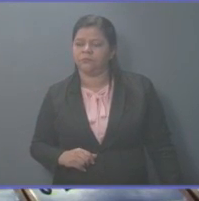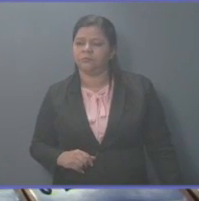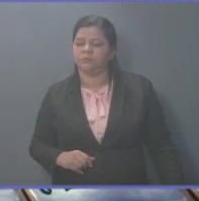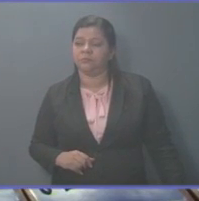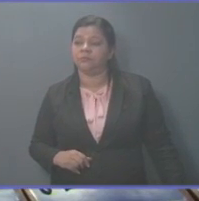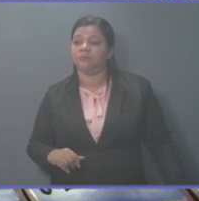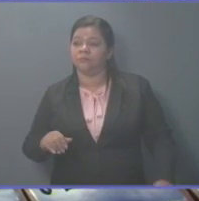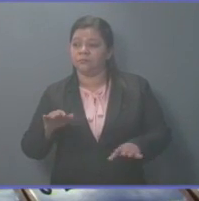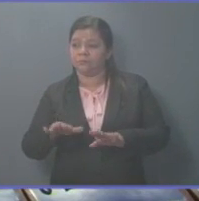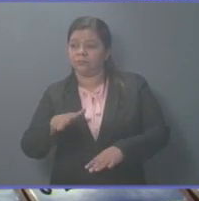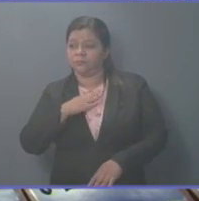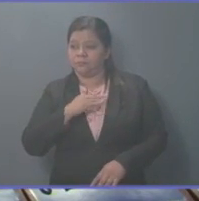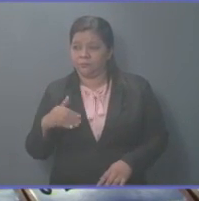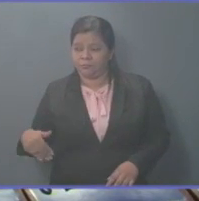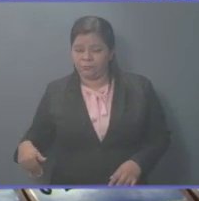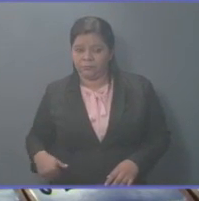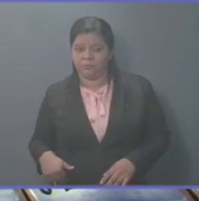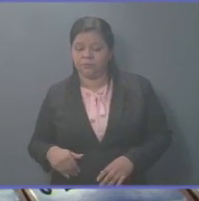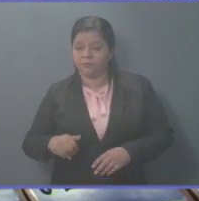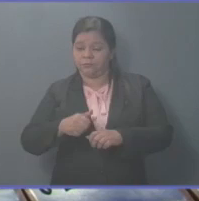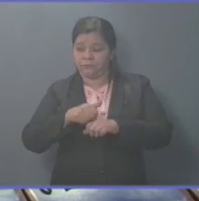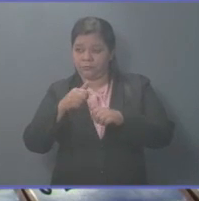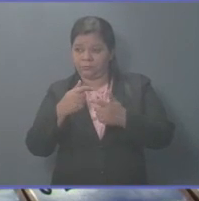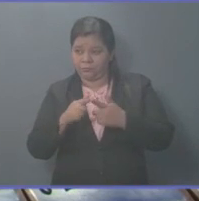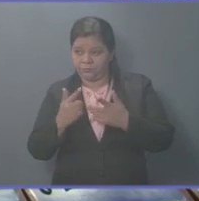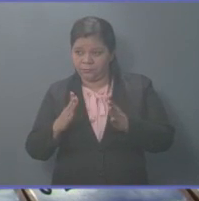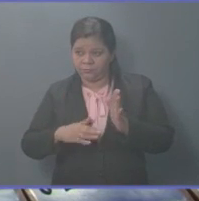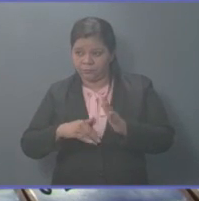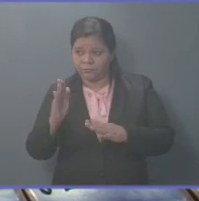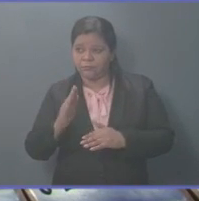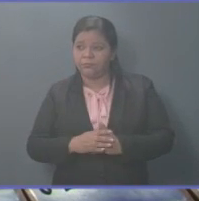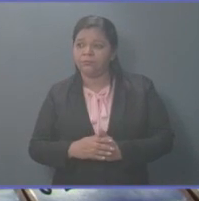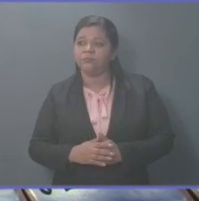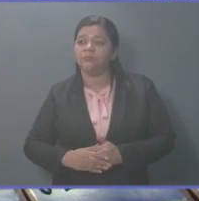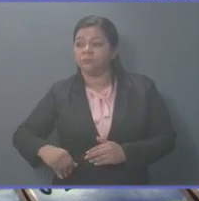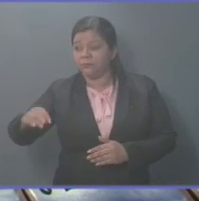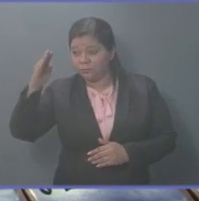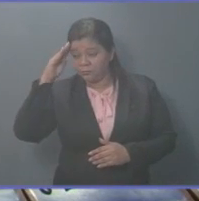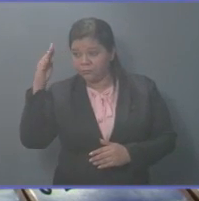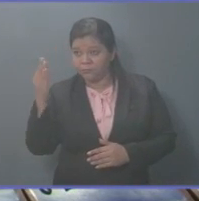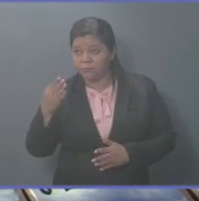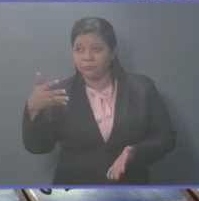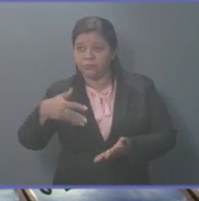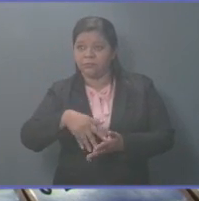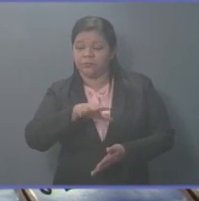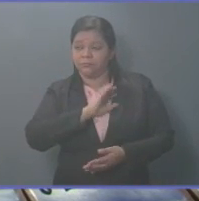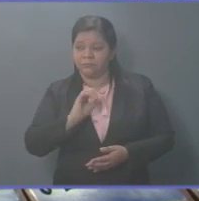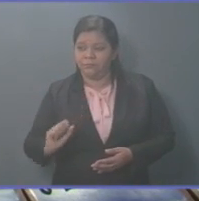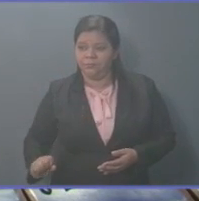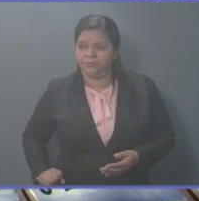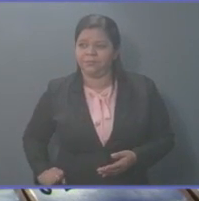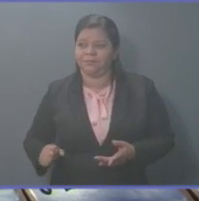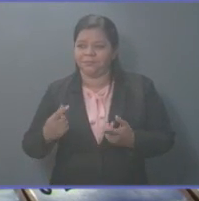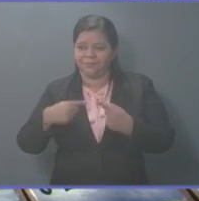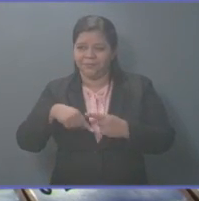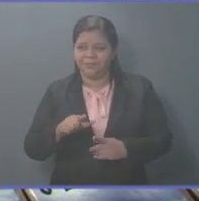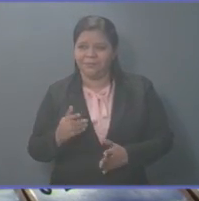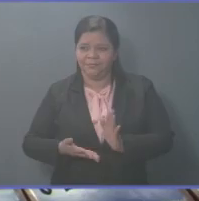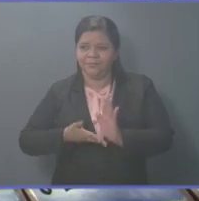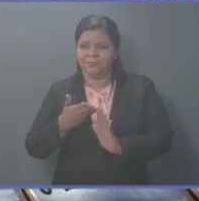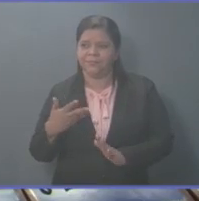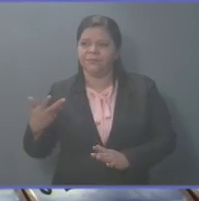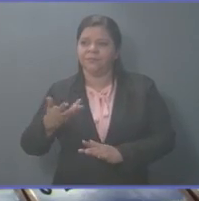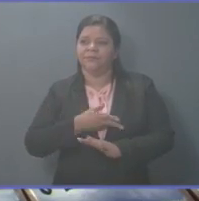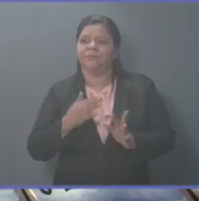Gracias, presidente. Buenas tardes, colegas diputados y diputadas. Un saludo al pueblo salvadoreño que le da seguimiento al desarrollo de esta